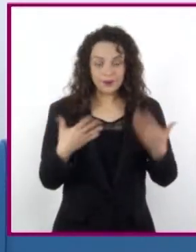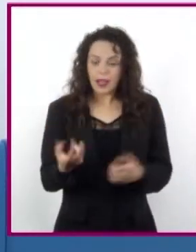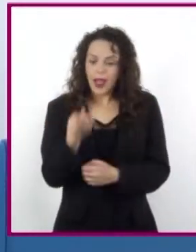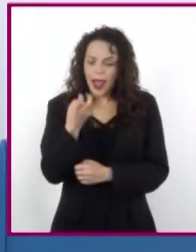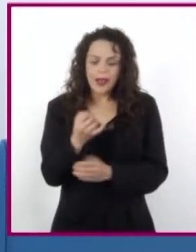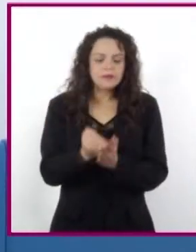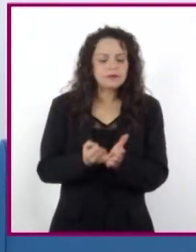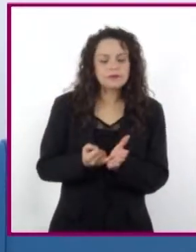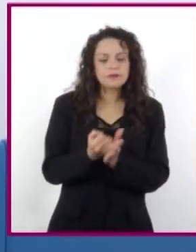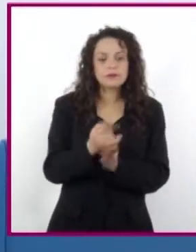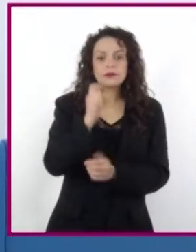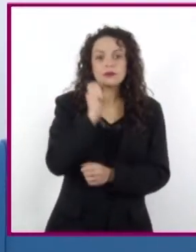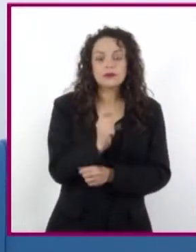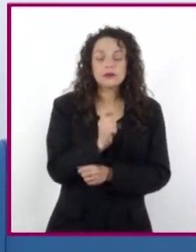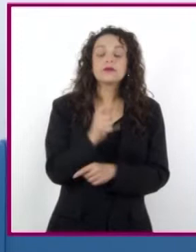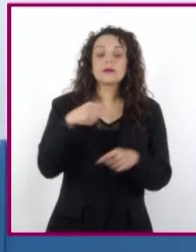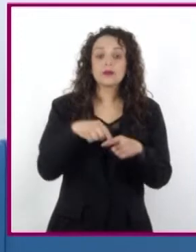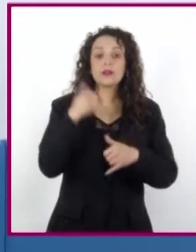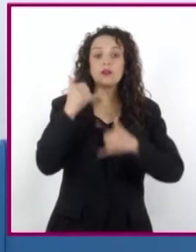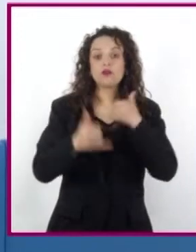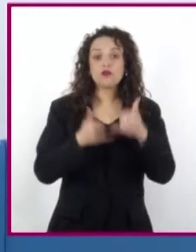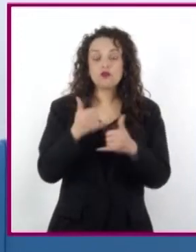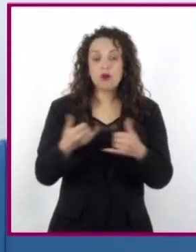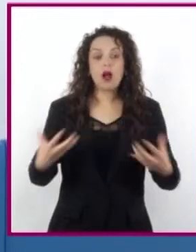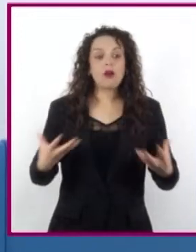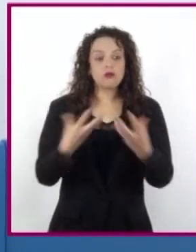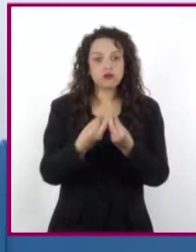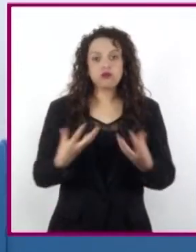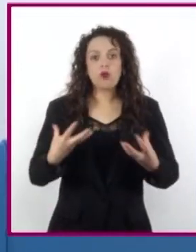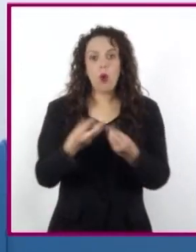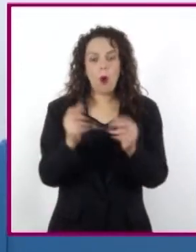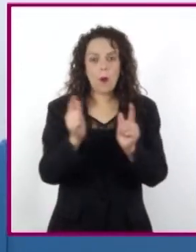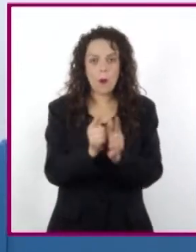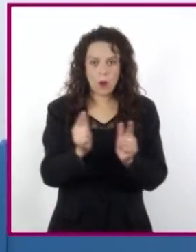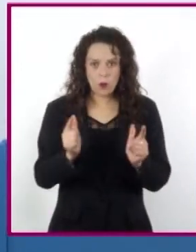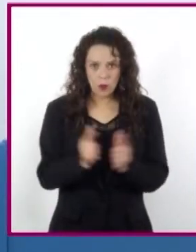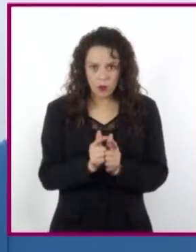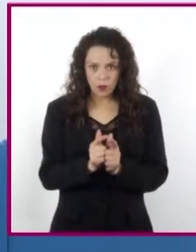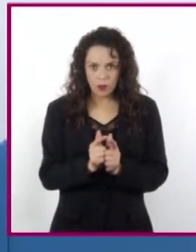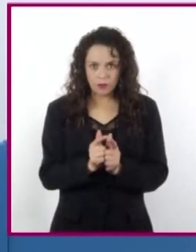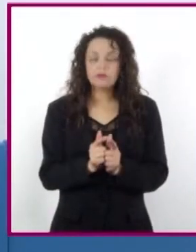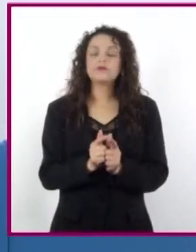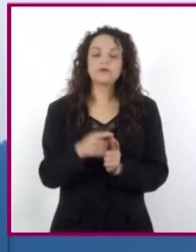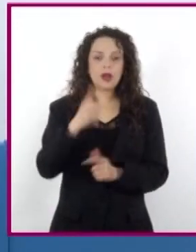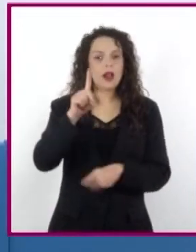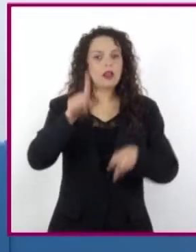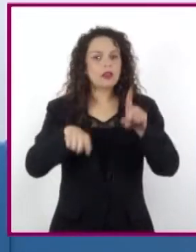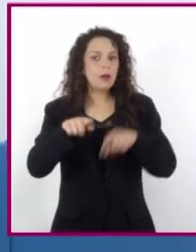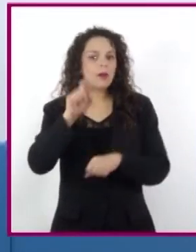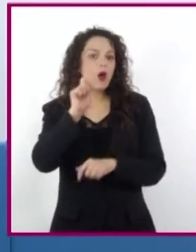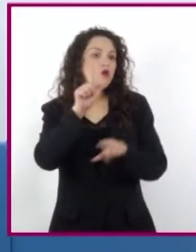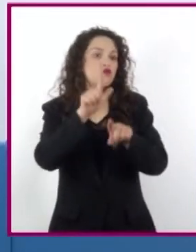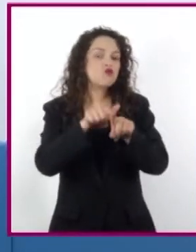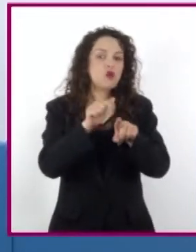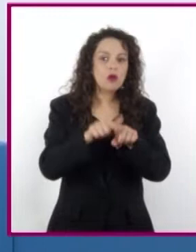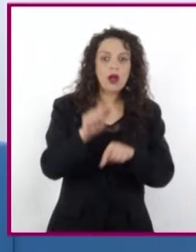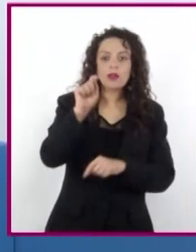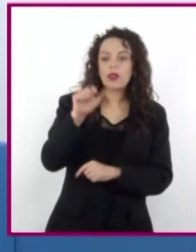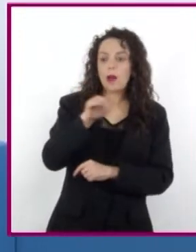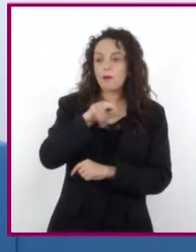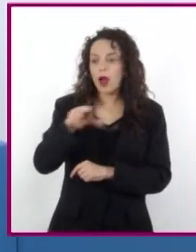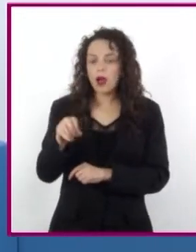decidieron empezar a jugar reuniéndose en grupos, dependiendo de sus colores, tamaños,